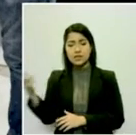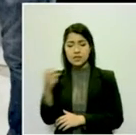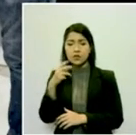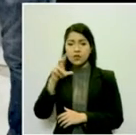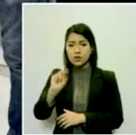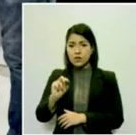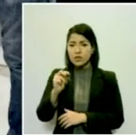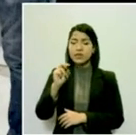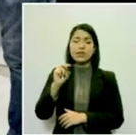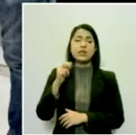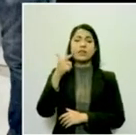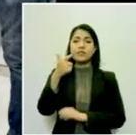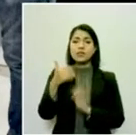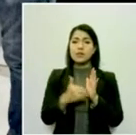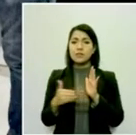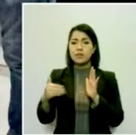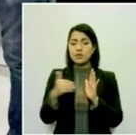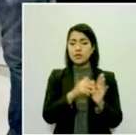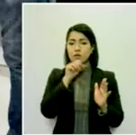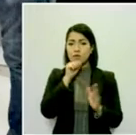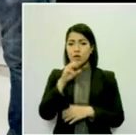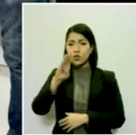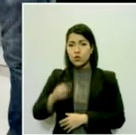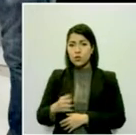1,337 millones, de los cuales el